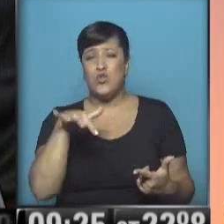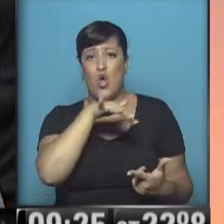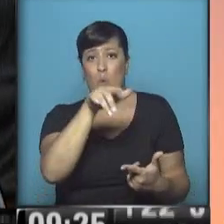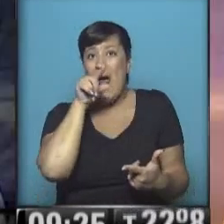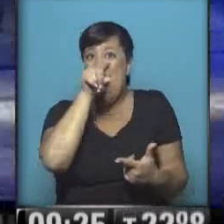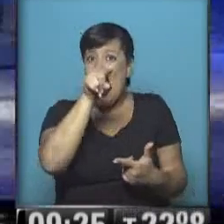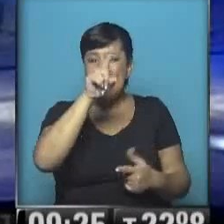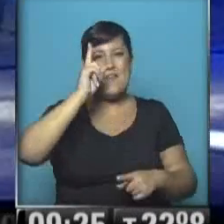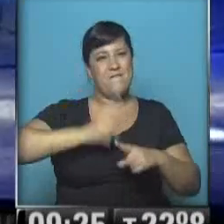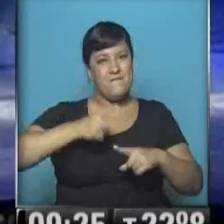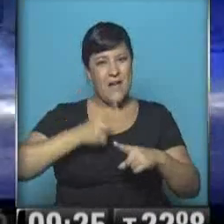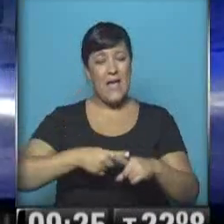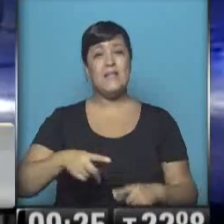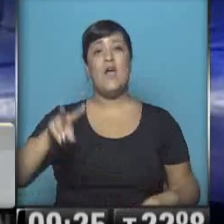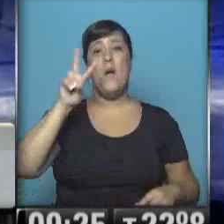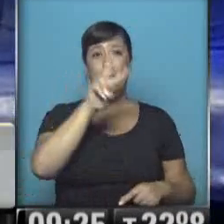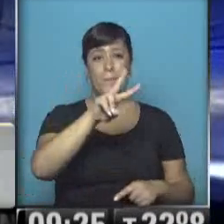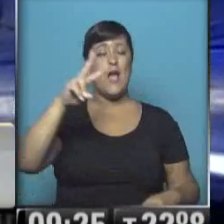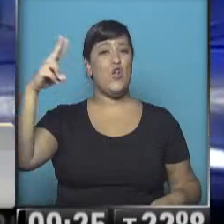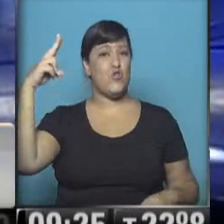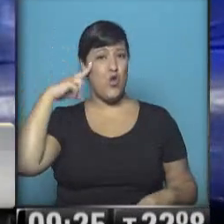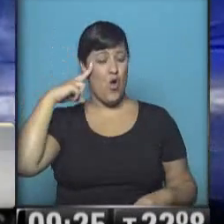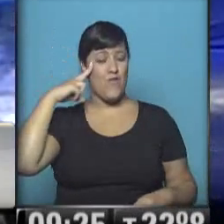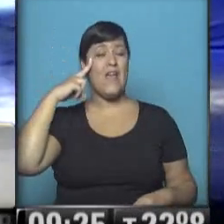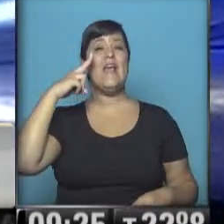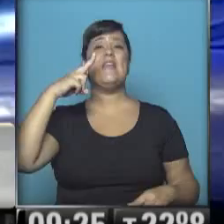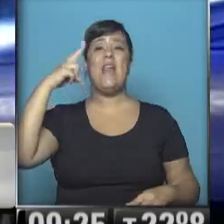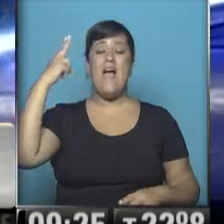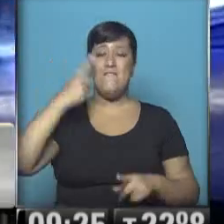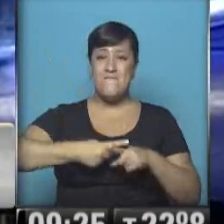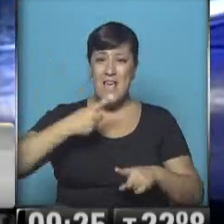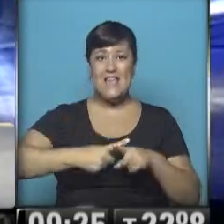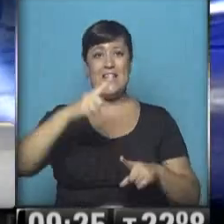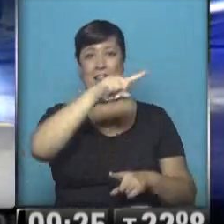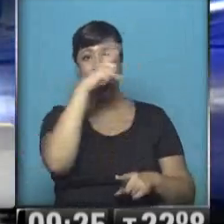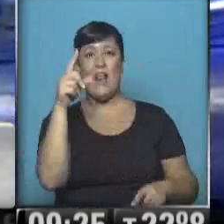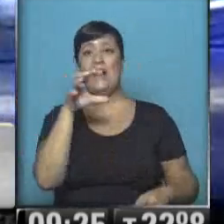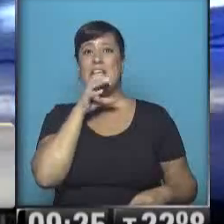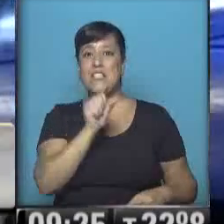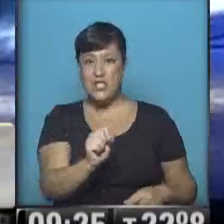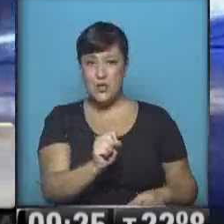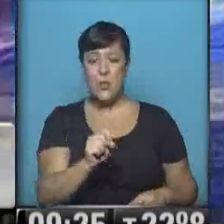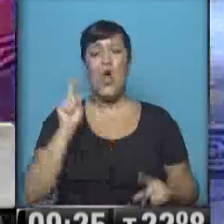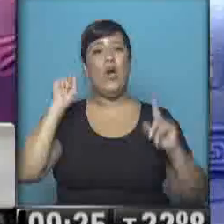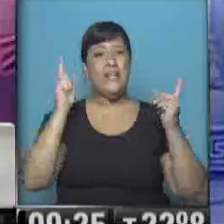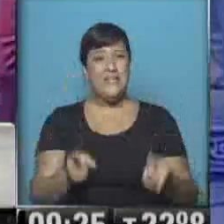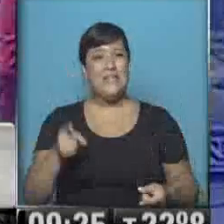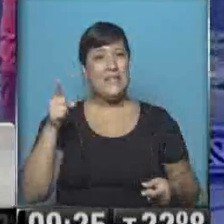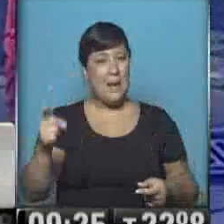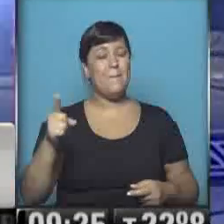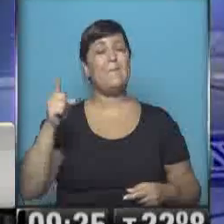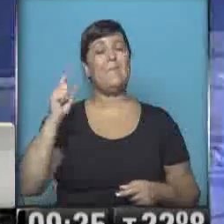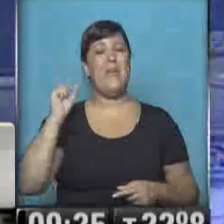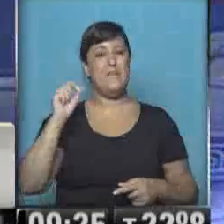está desarrollando la 29ª Fiesta Nacional del Chivo y la 20ª Fiesta Provincial del